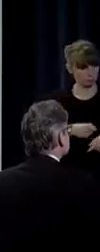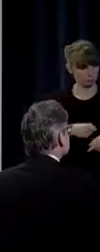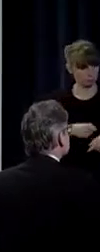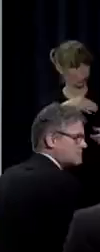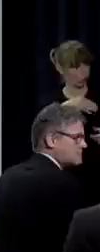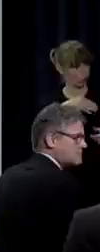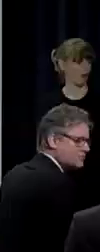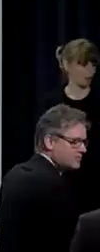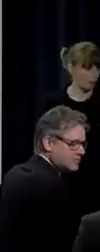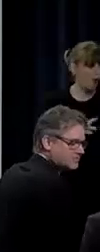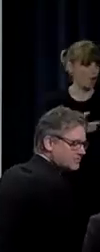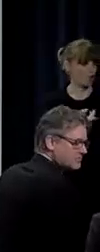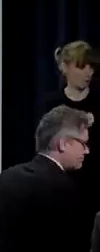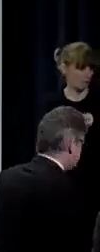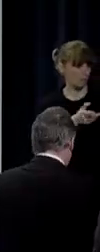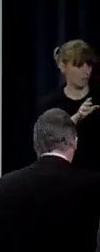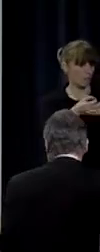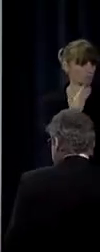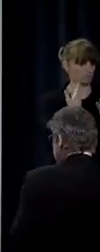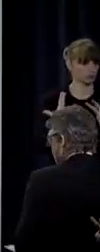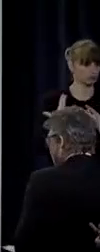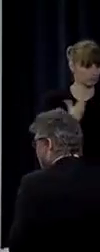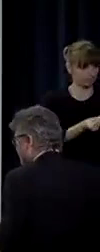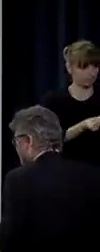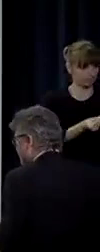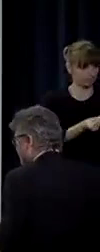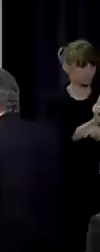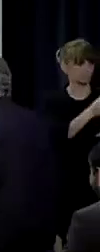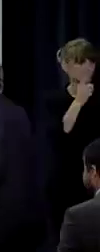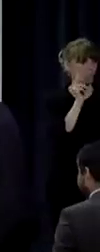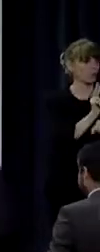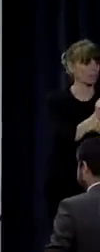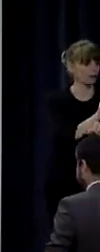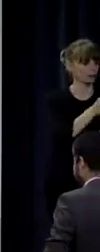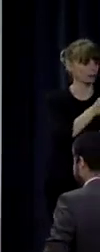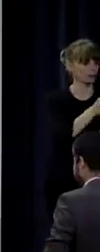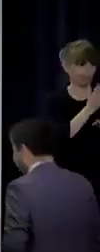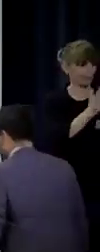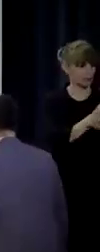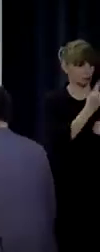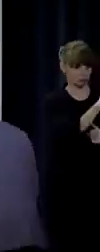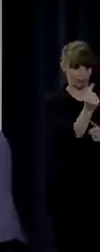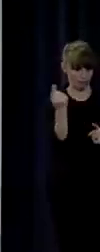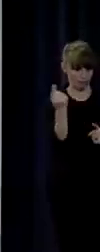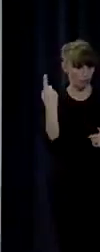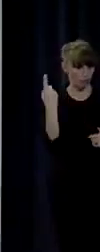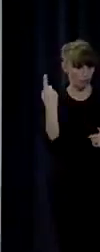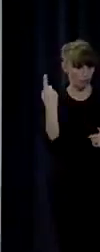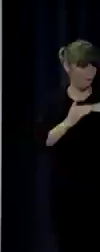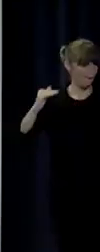regulación adecuada puede ayudar a proteger los derechos individuales y garantizar la equidad y